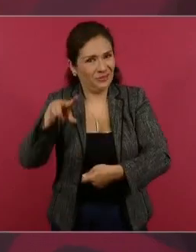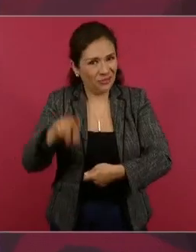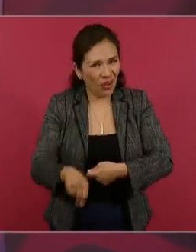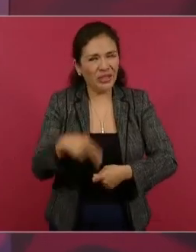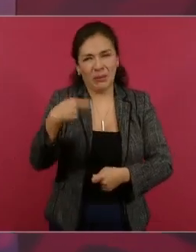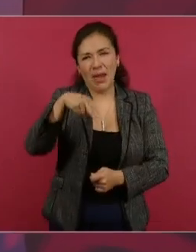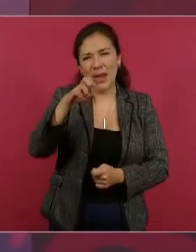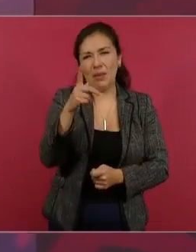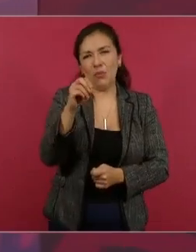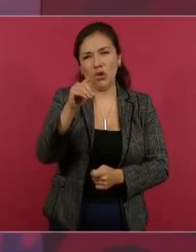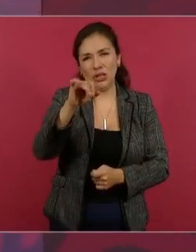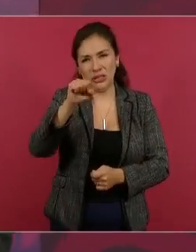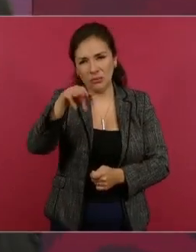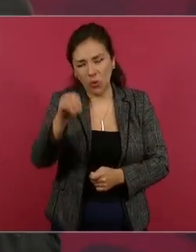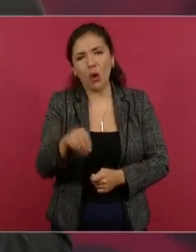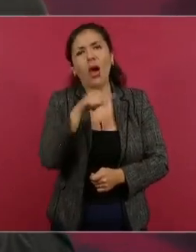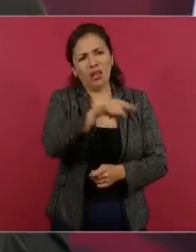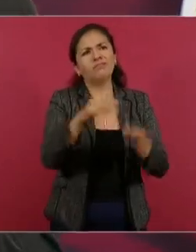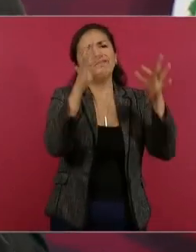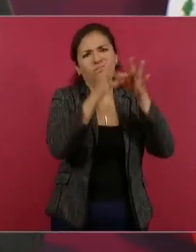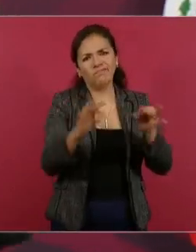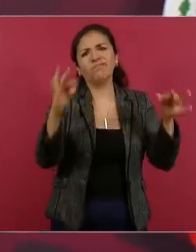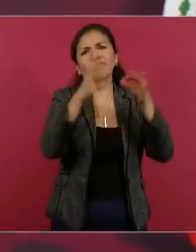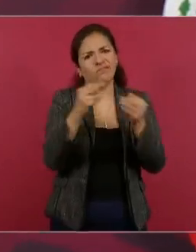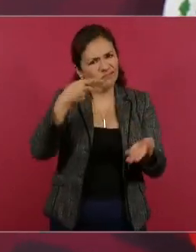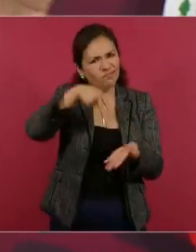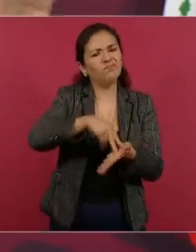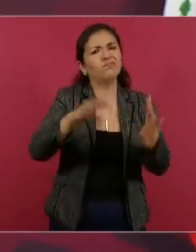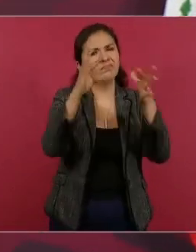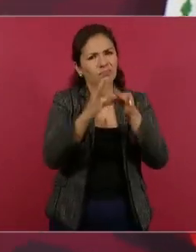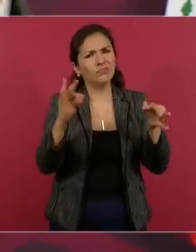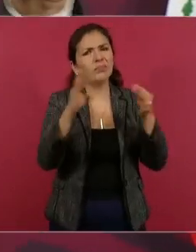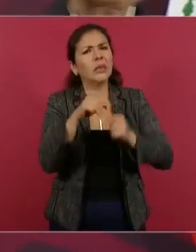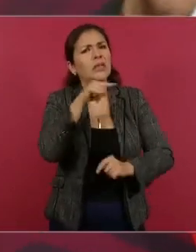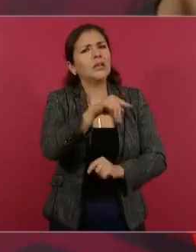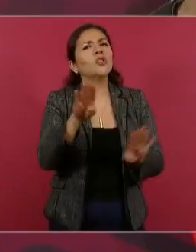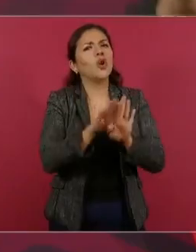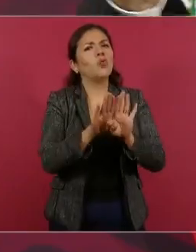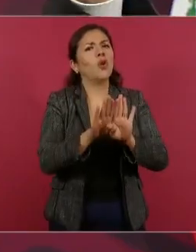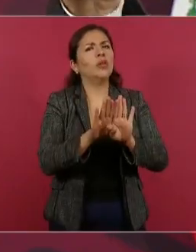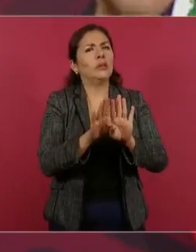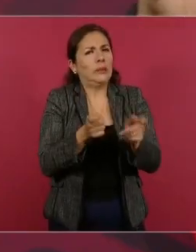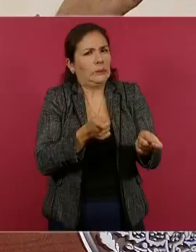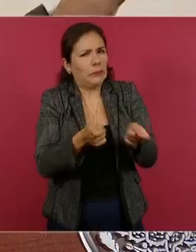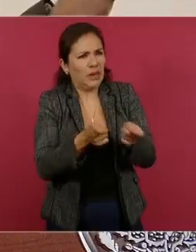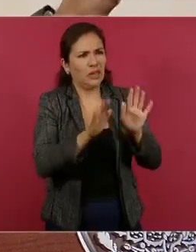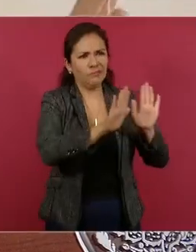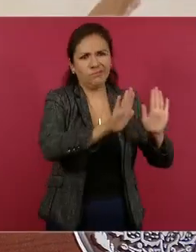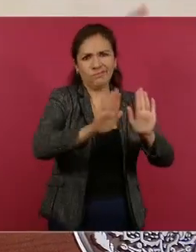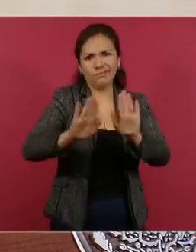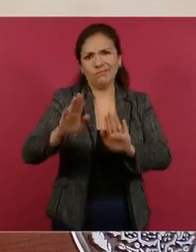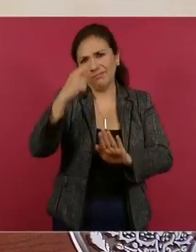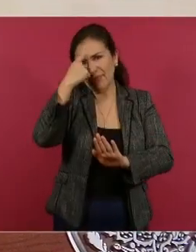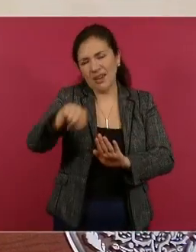En sus informes tenía un poco detenido, ¿no?,